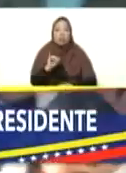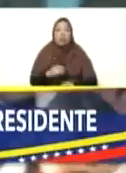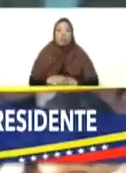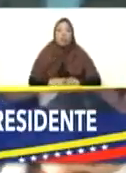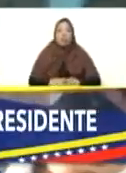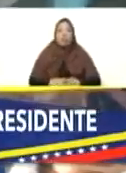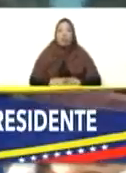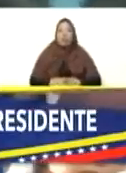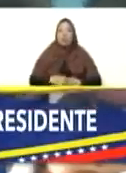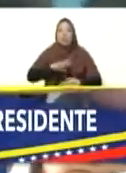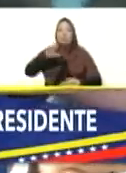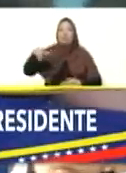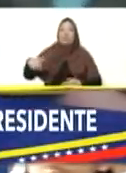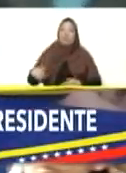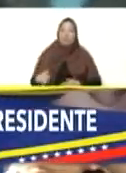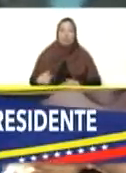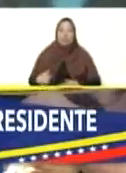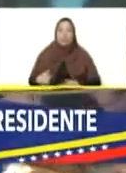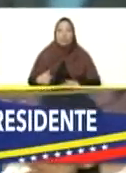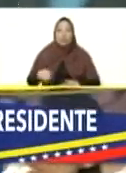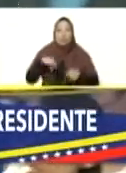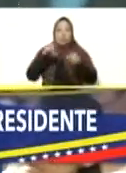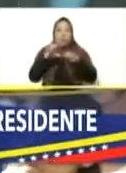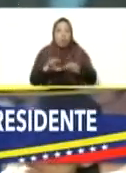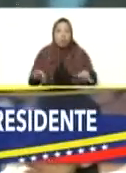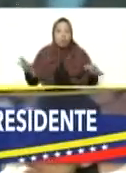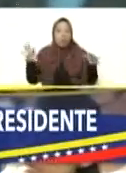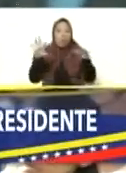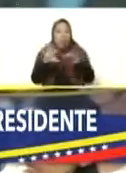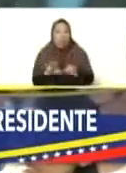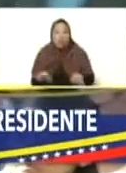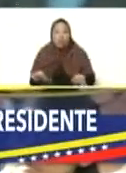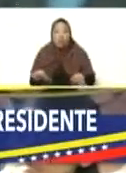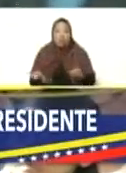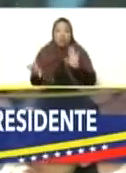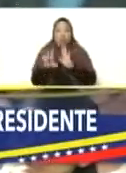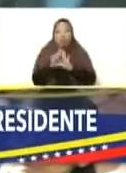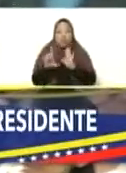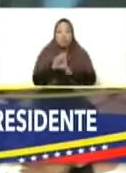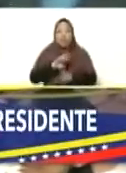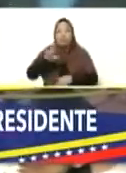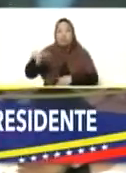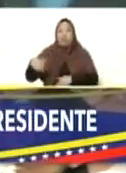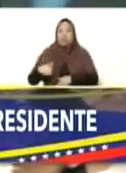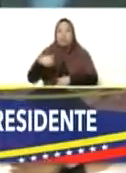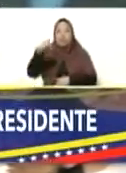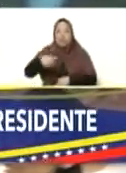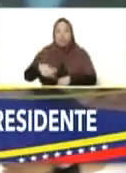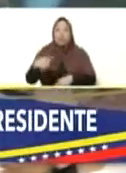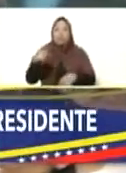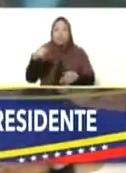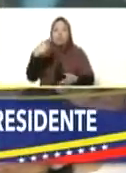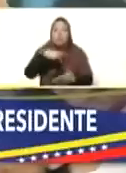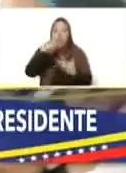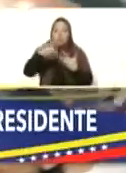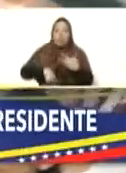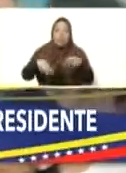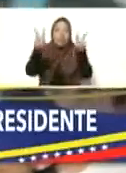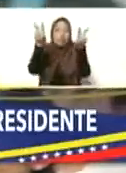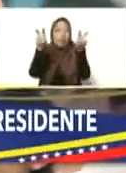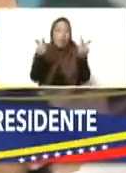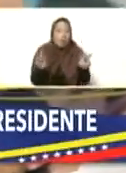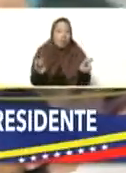en que hay nosotros yo le vengo echando el puesto de toda la trayectoria legislativa nuestra pero que estamos proponiendo una nueva cita